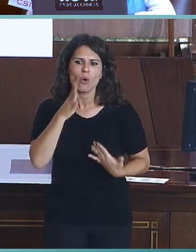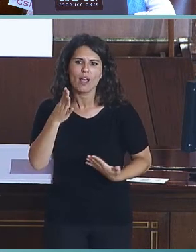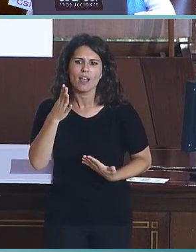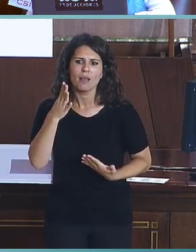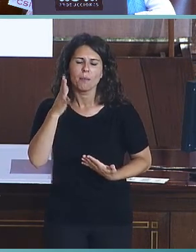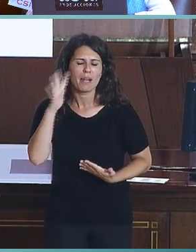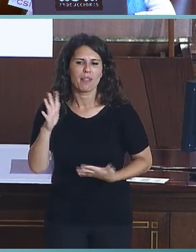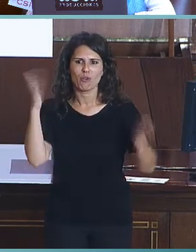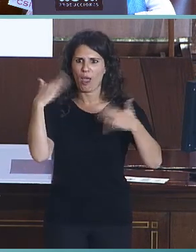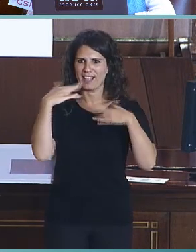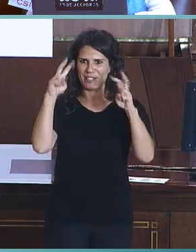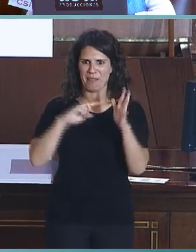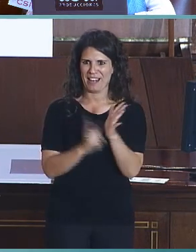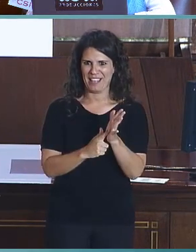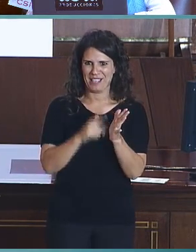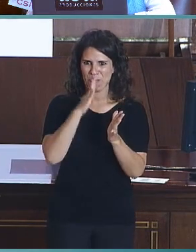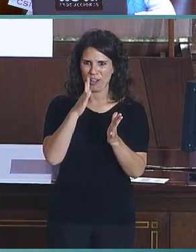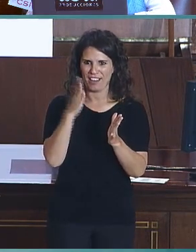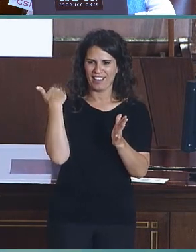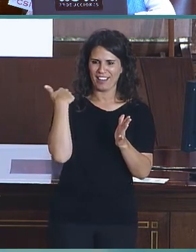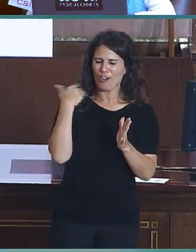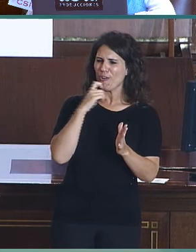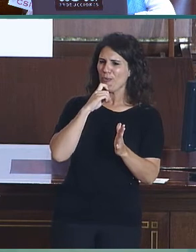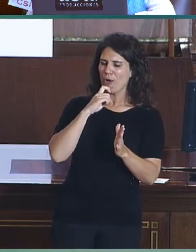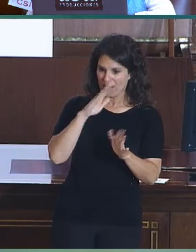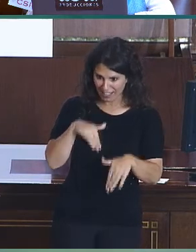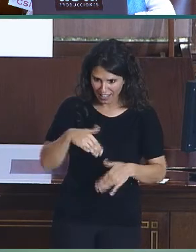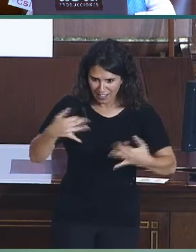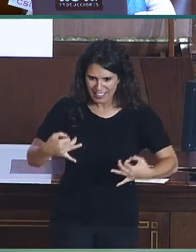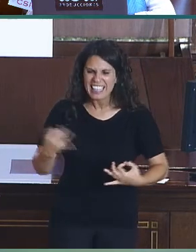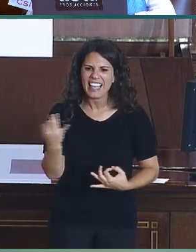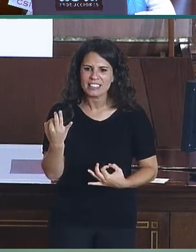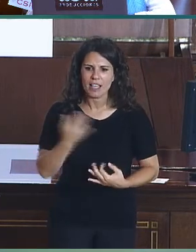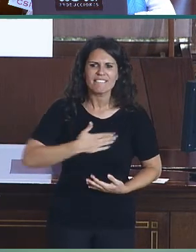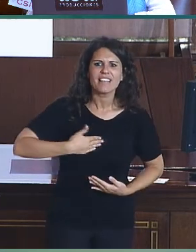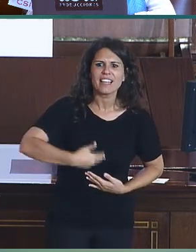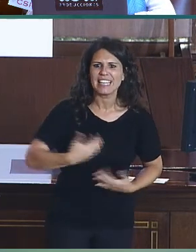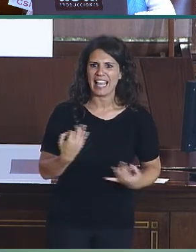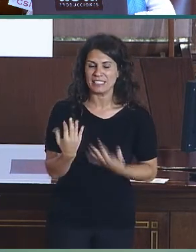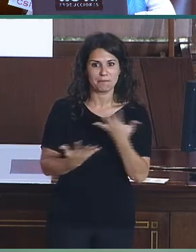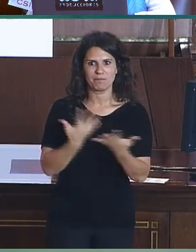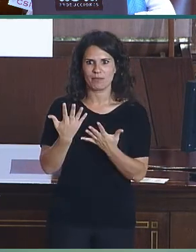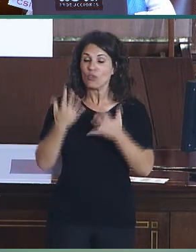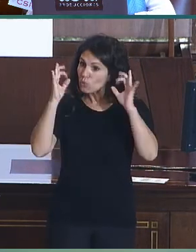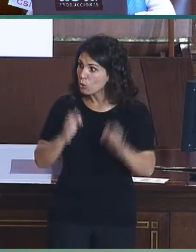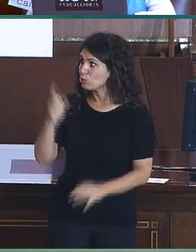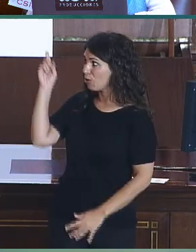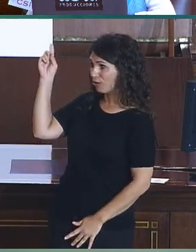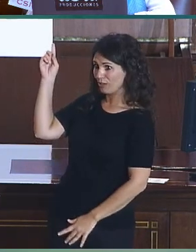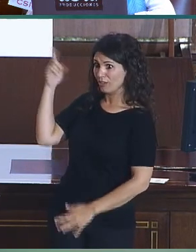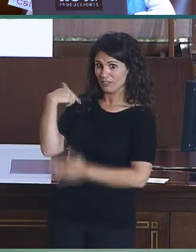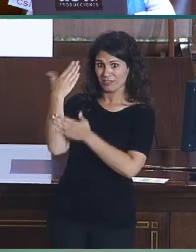Y de lo que se trata, lo que nos proponíamos con esta investigación es justamente averiguar